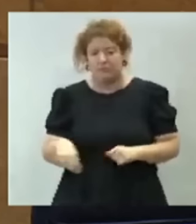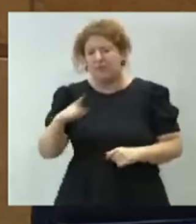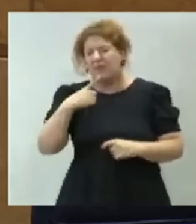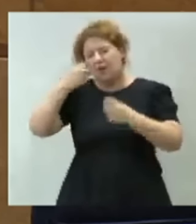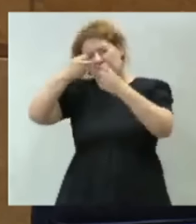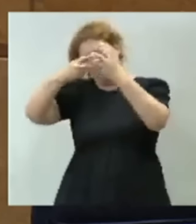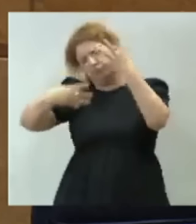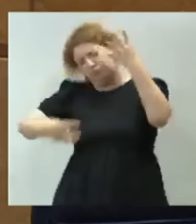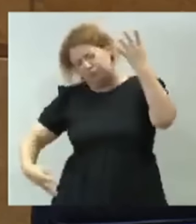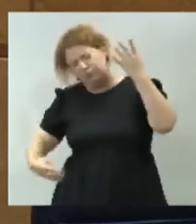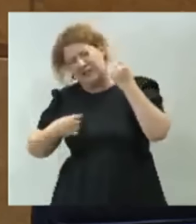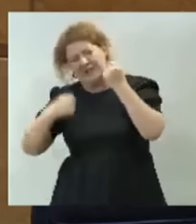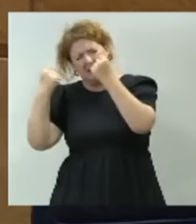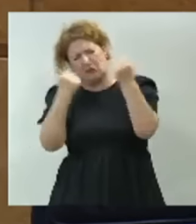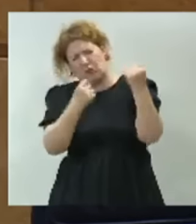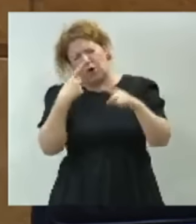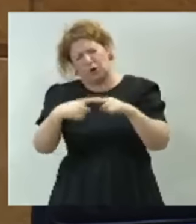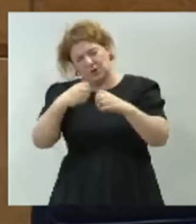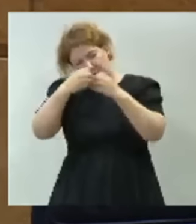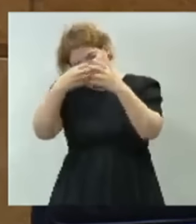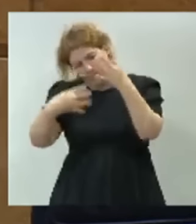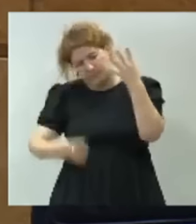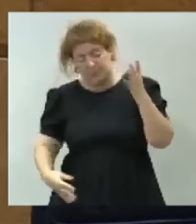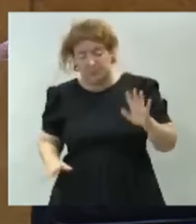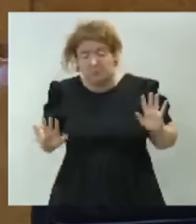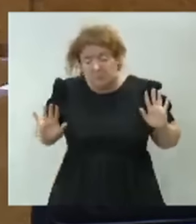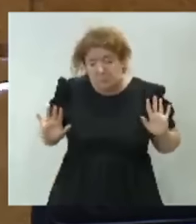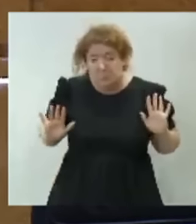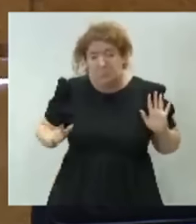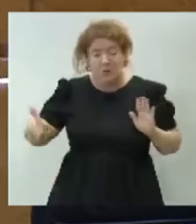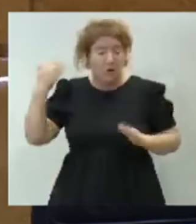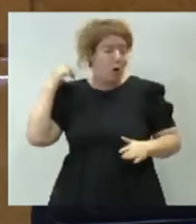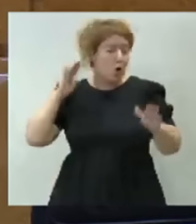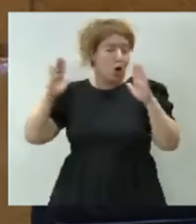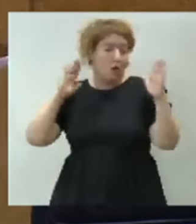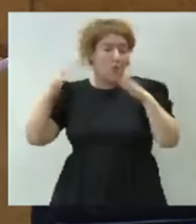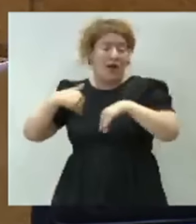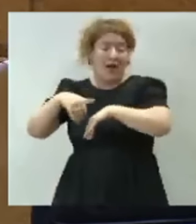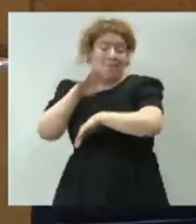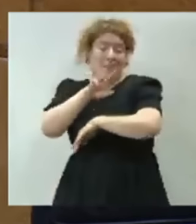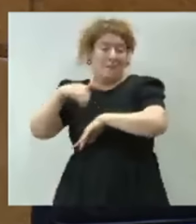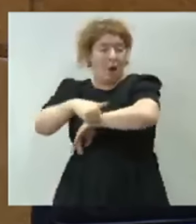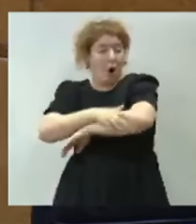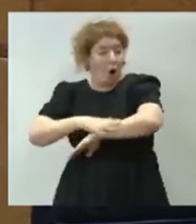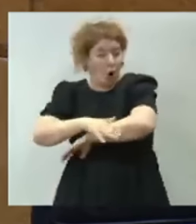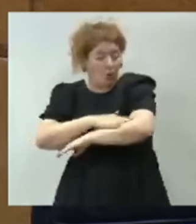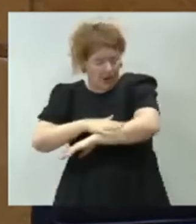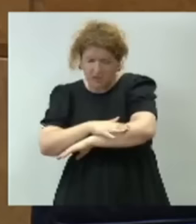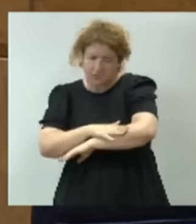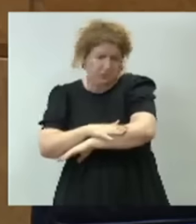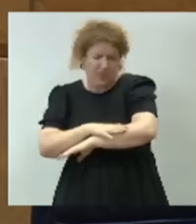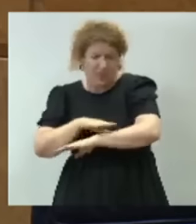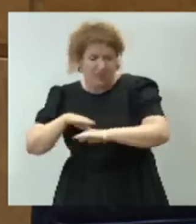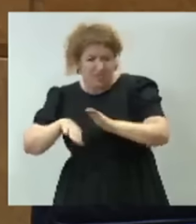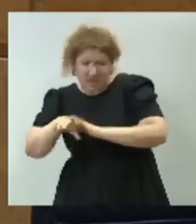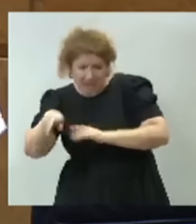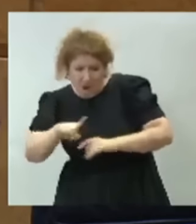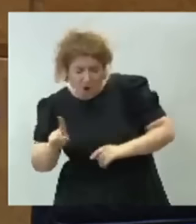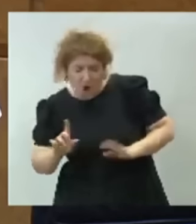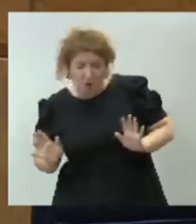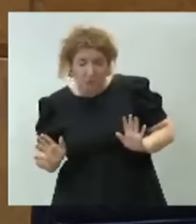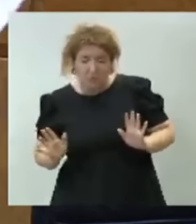de organismos, instituciones, etcétera. Asumo que cuando gobernaba el Partido Popular no era gente de derechas los que estaban en